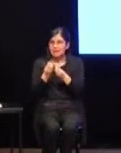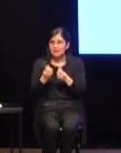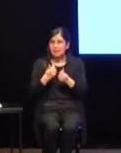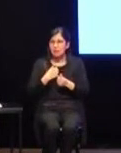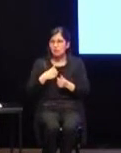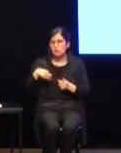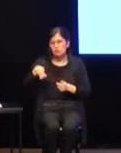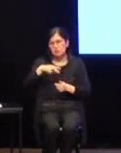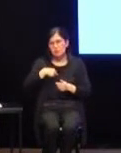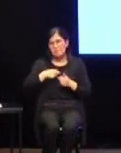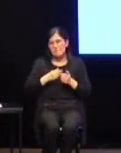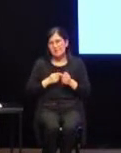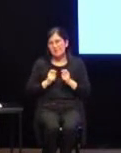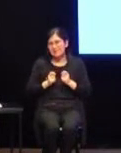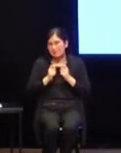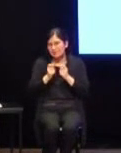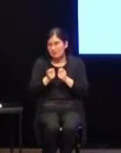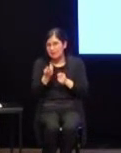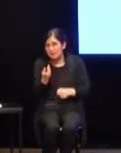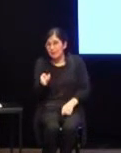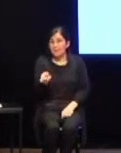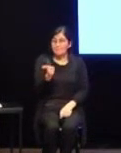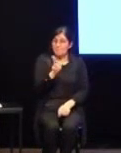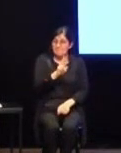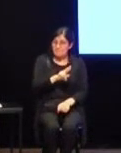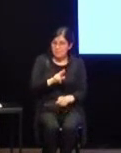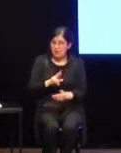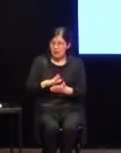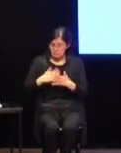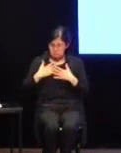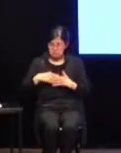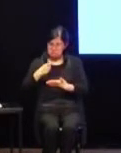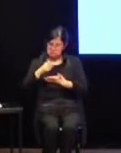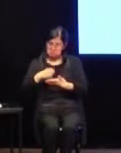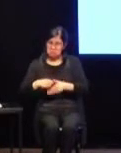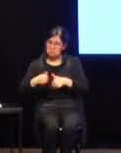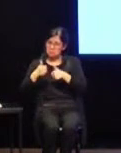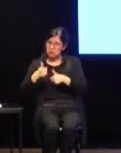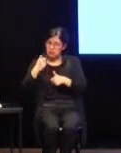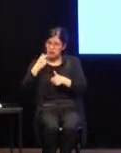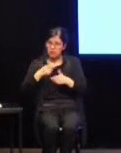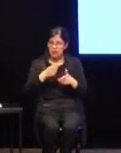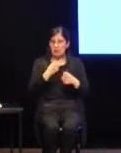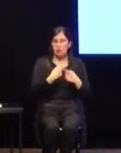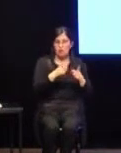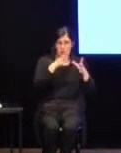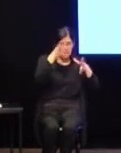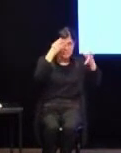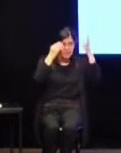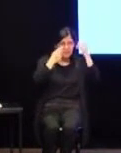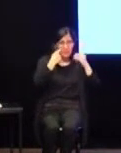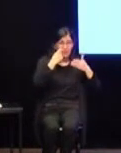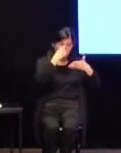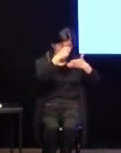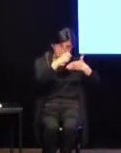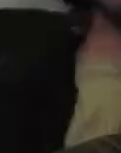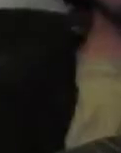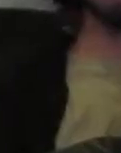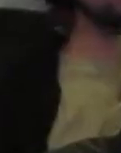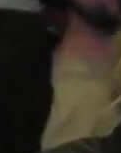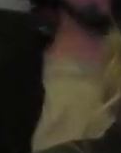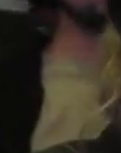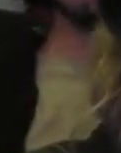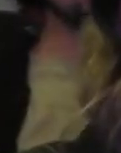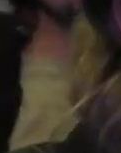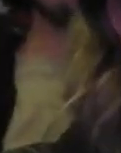migrar de la satisfacción a la experiencia. Porque la satisfacción es un punto muy central, la experiencia mide toda la evaluación. Mi primera pregunta